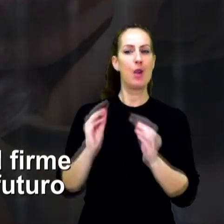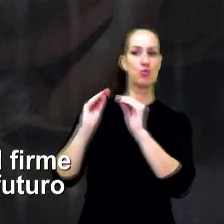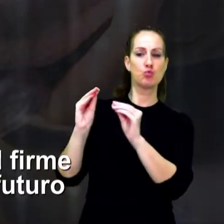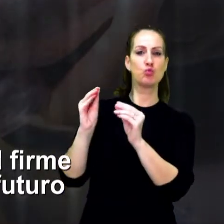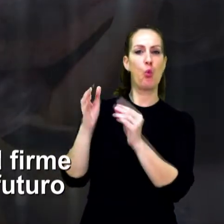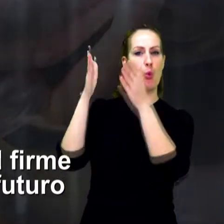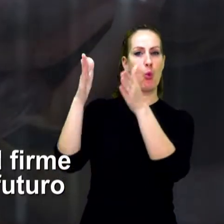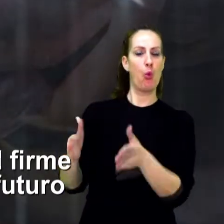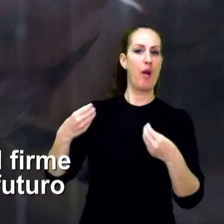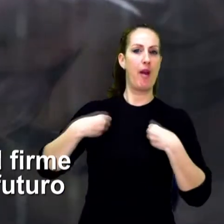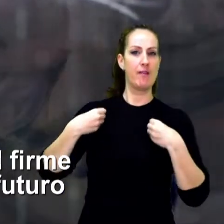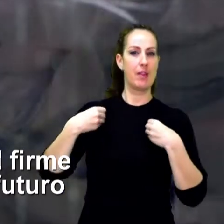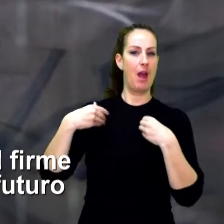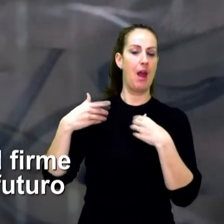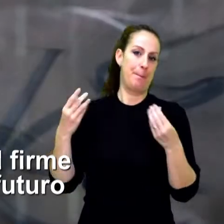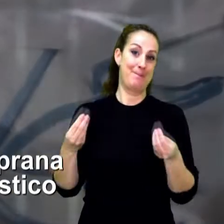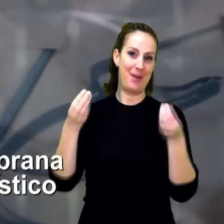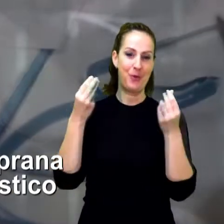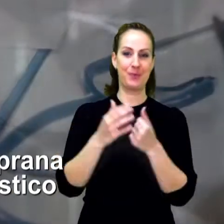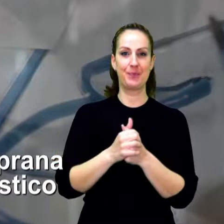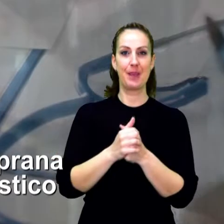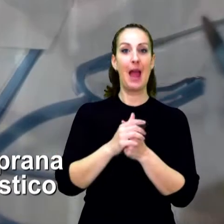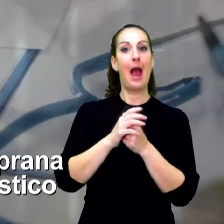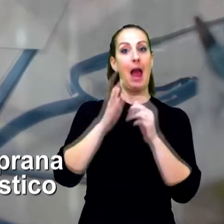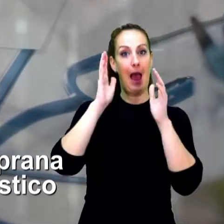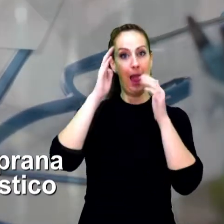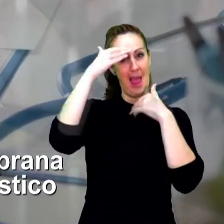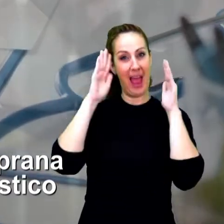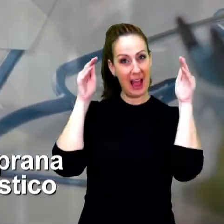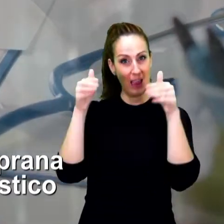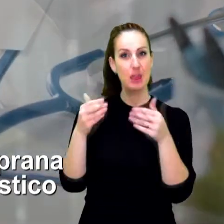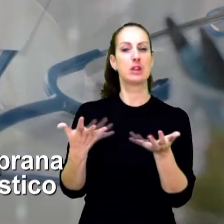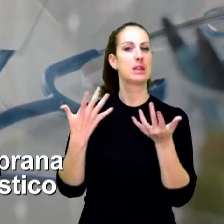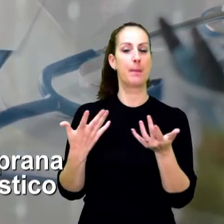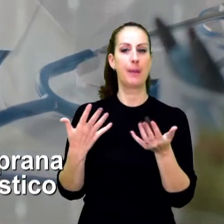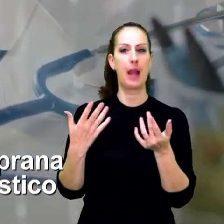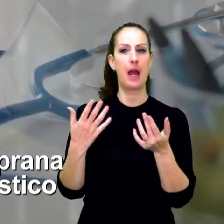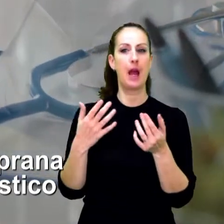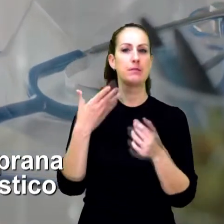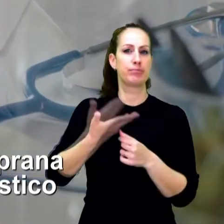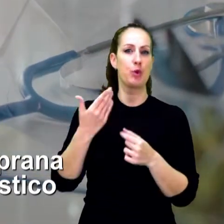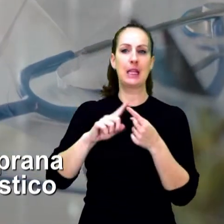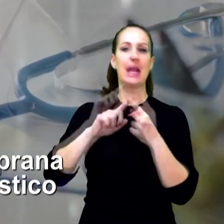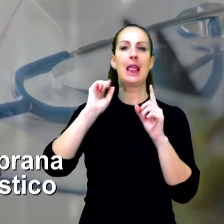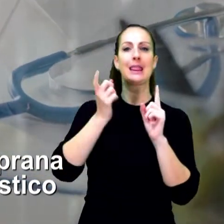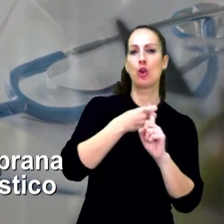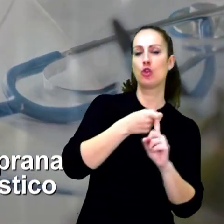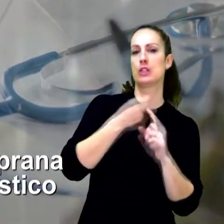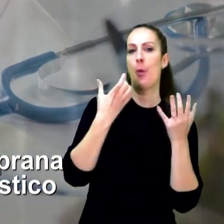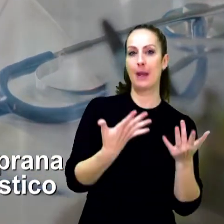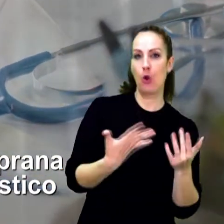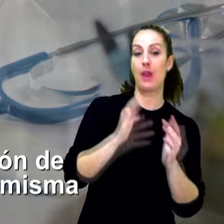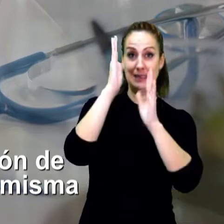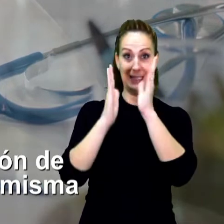objetivo de mejorar las expectativas de futuro de la persona afectada. La atención temprana concentra sus esfuerzos